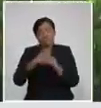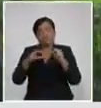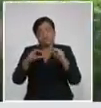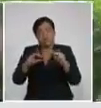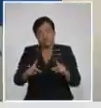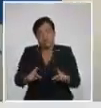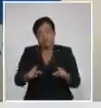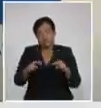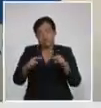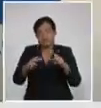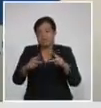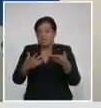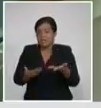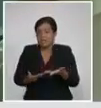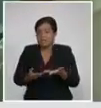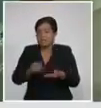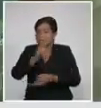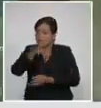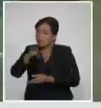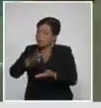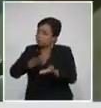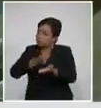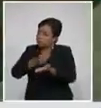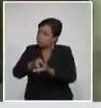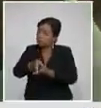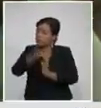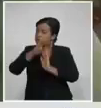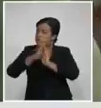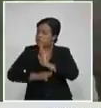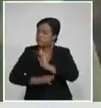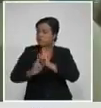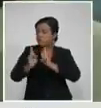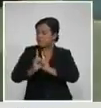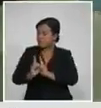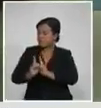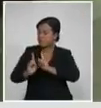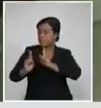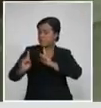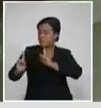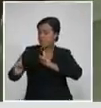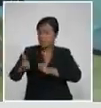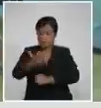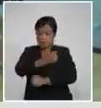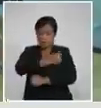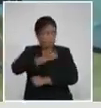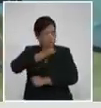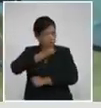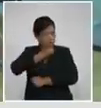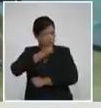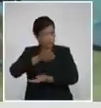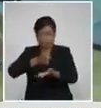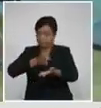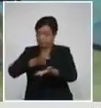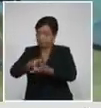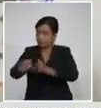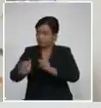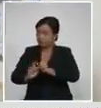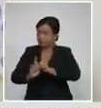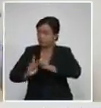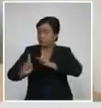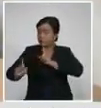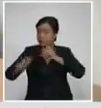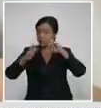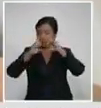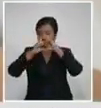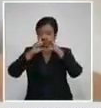de dejar las medidas de distanciamiento, protección, en la medida que se desarrolle todo este